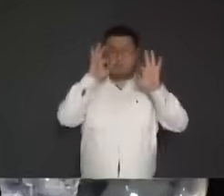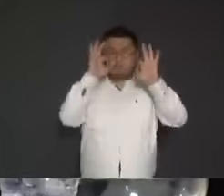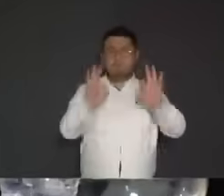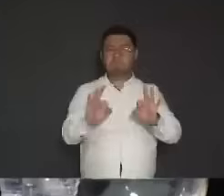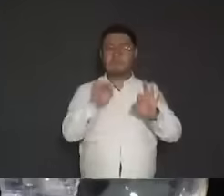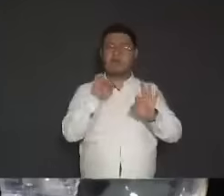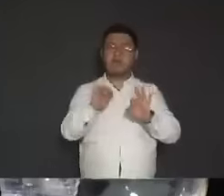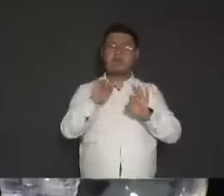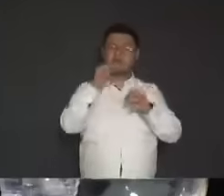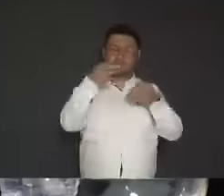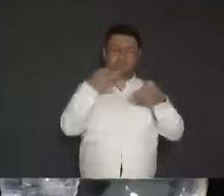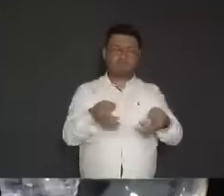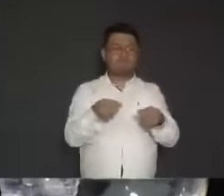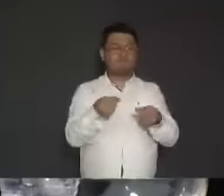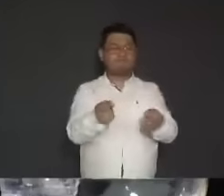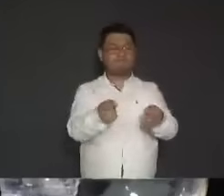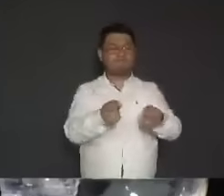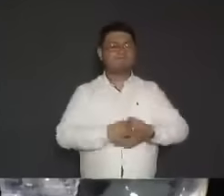eficacia.